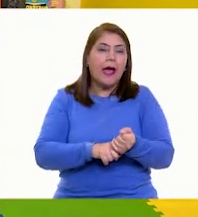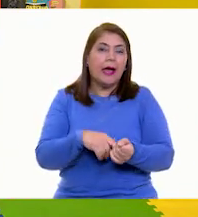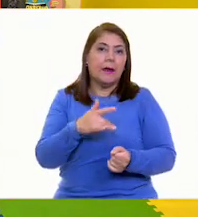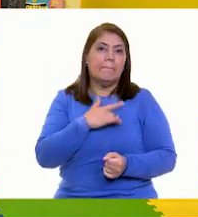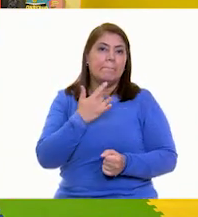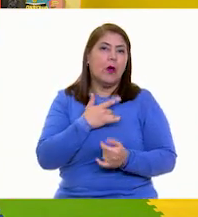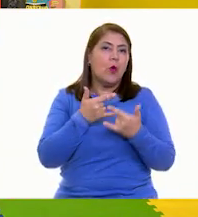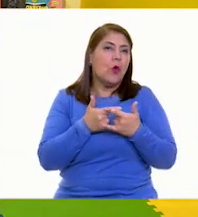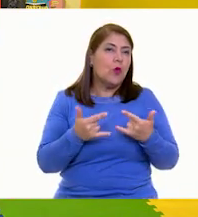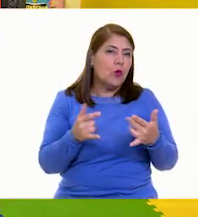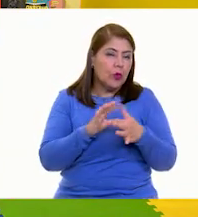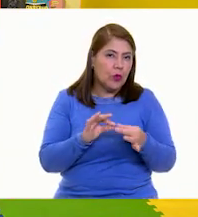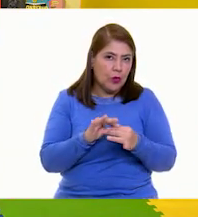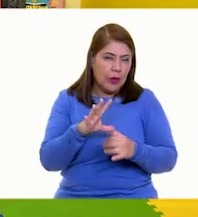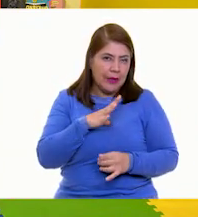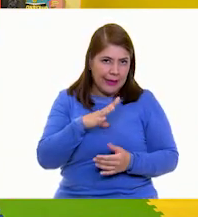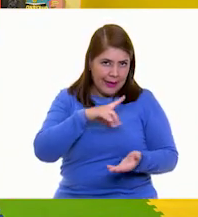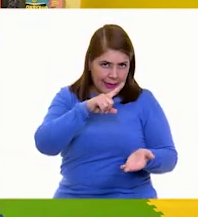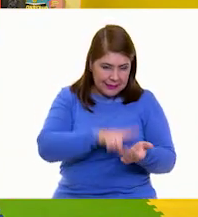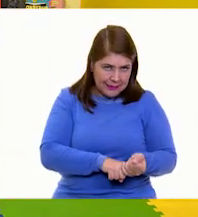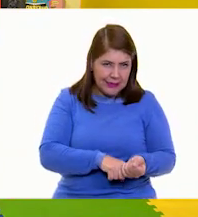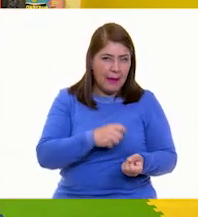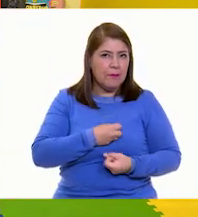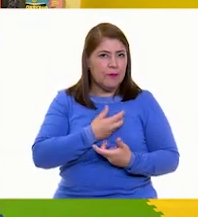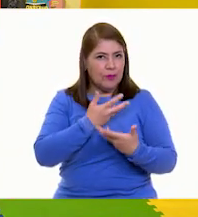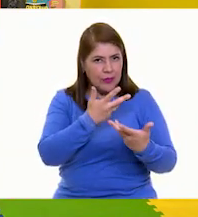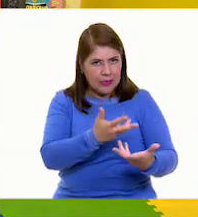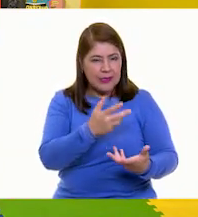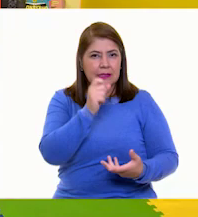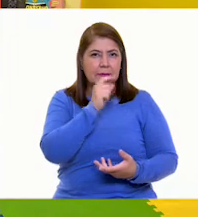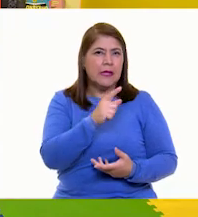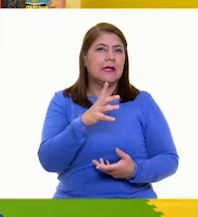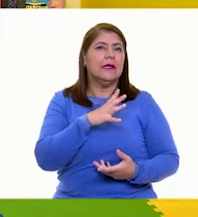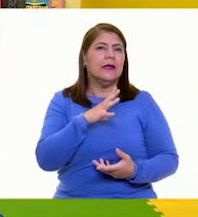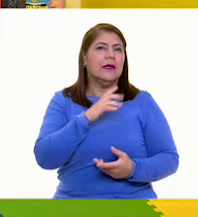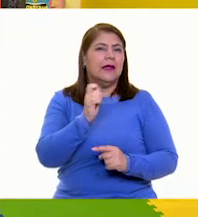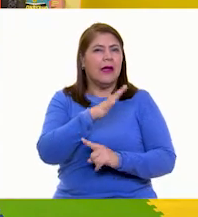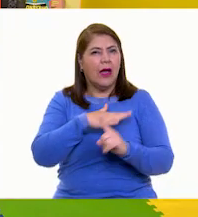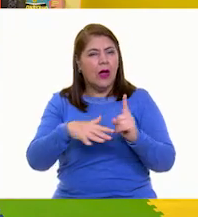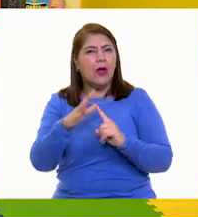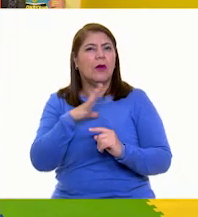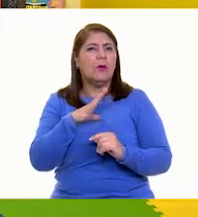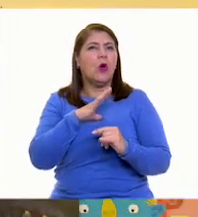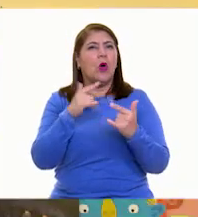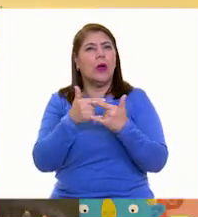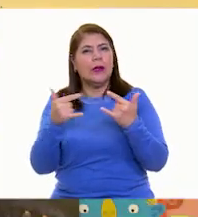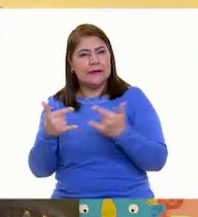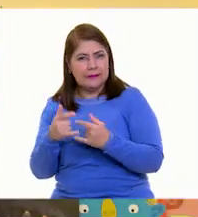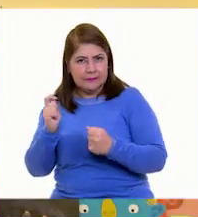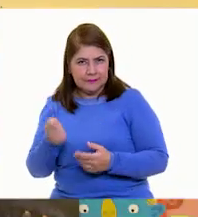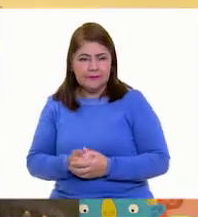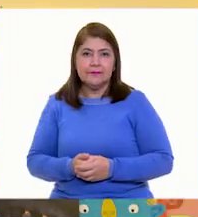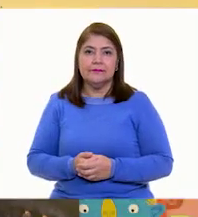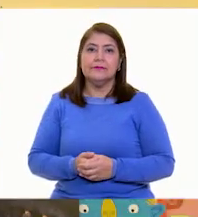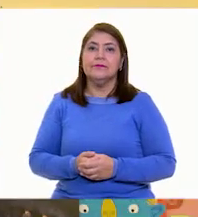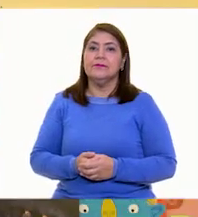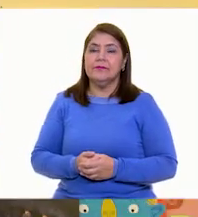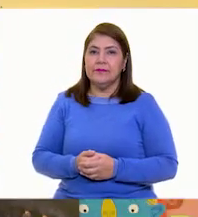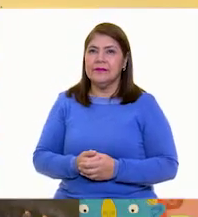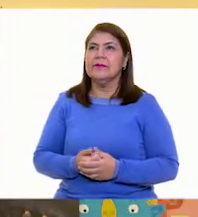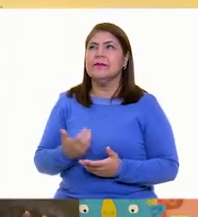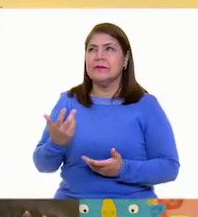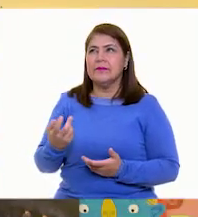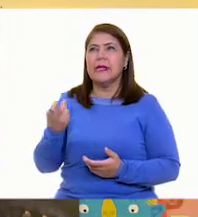los relatos, en las entrañas de la poesía y en los enigmas de los libros. Este como sí